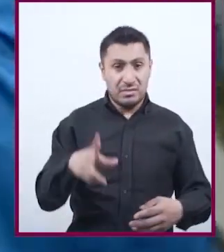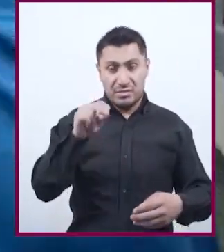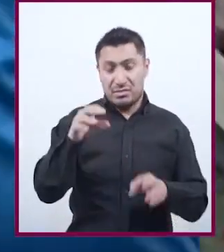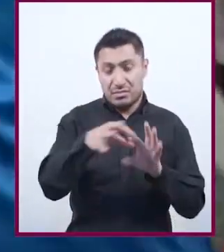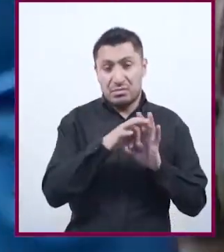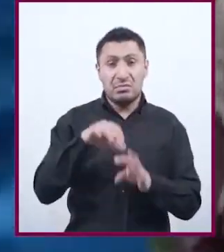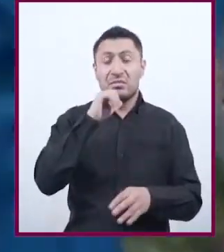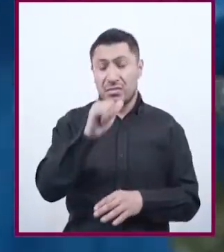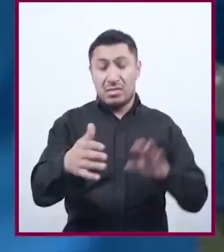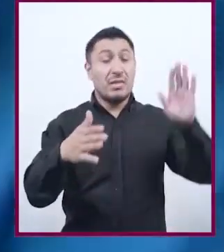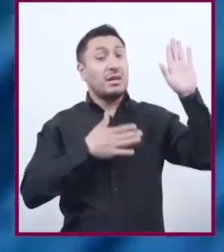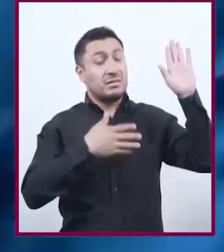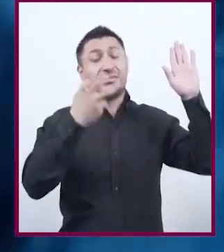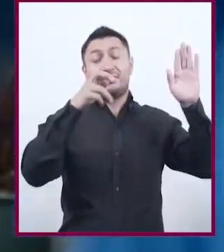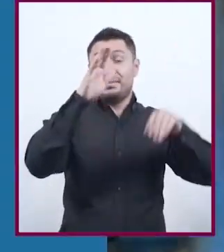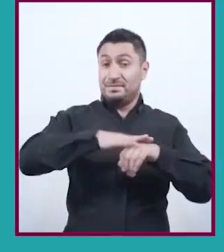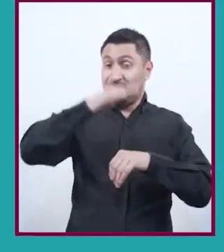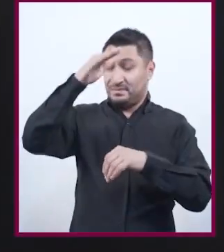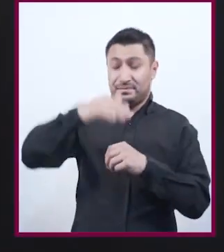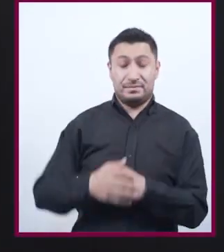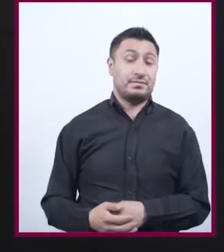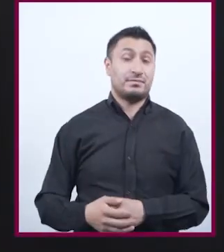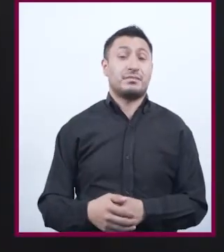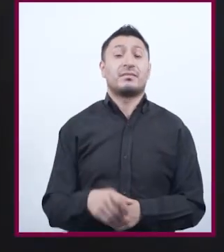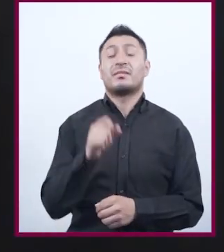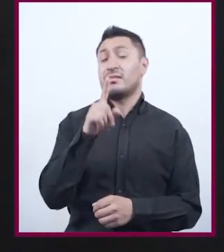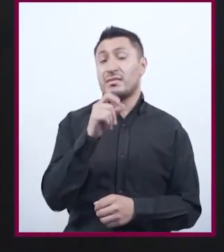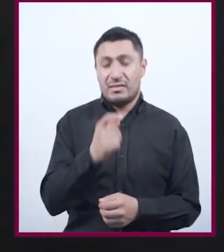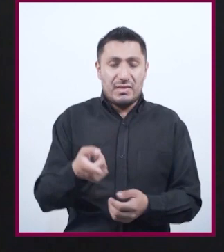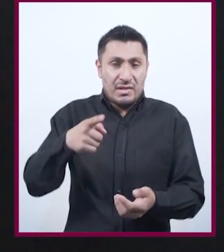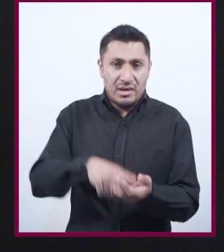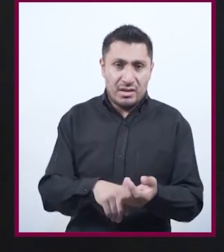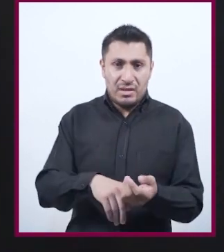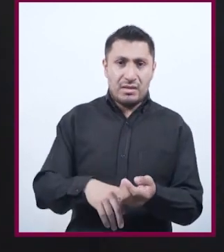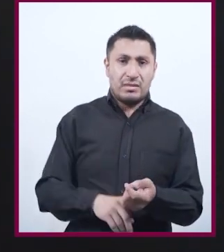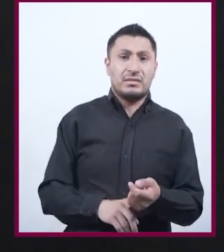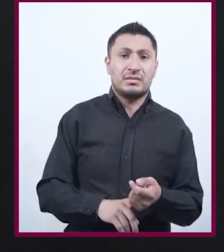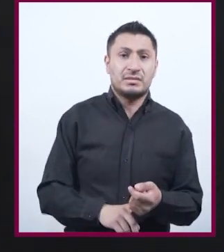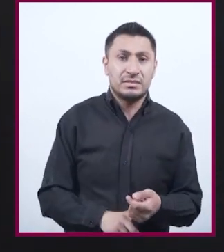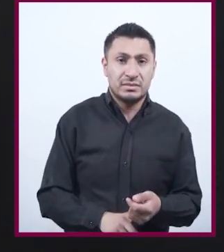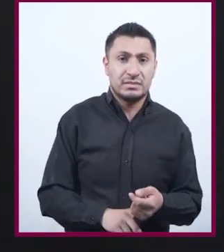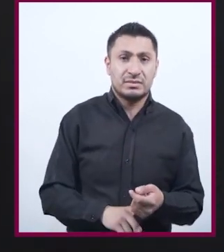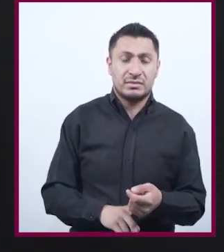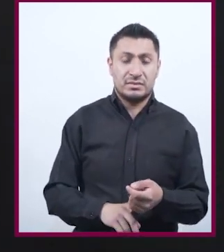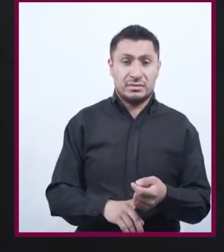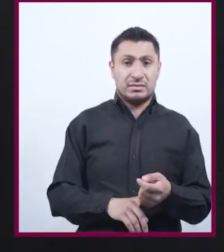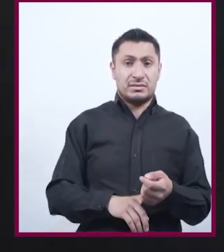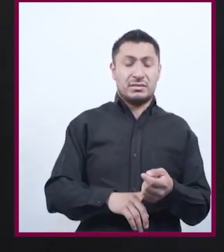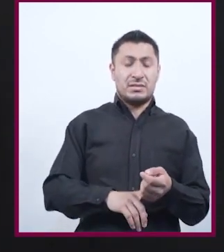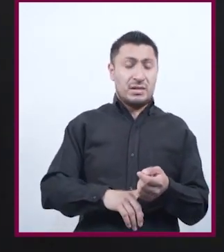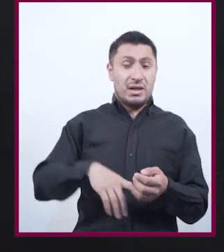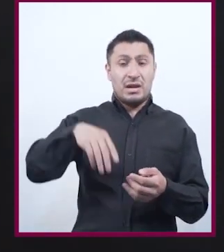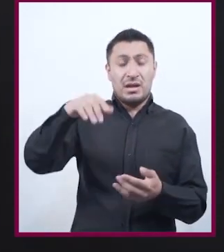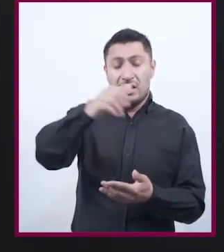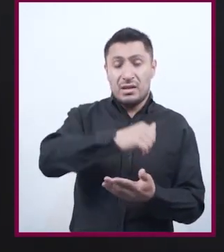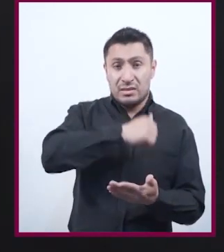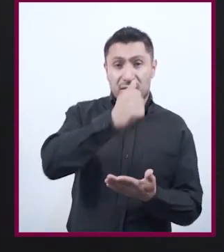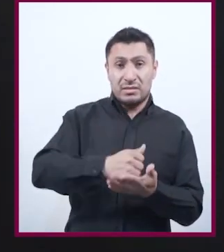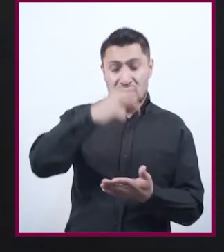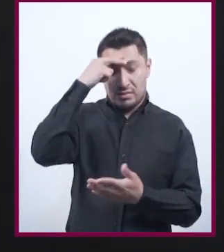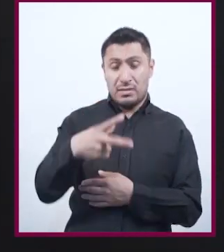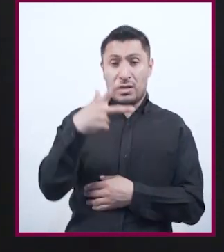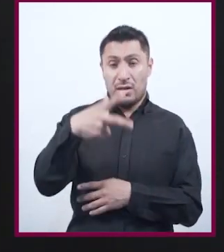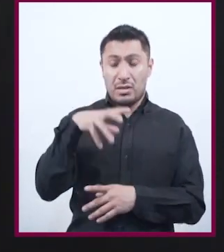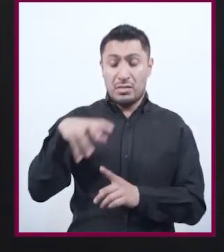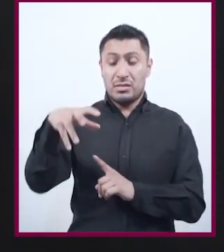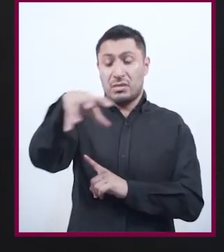no somos unidos y comprometidos? A pesar de formar parte de la manchadísima mancha urbana de la Ciudad de México, los